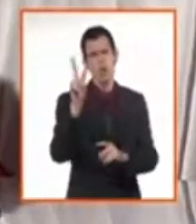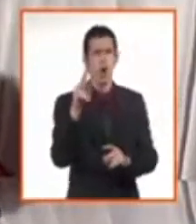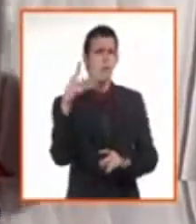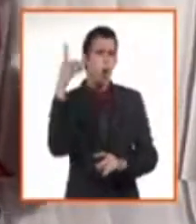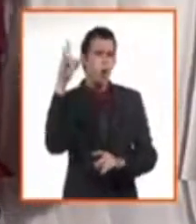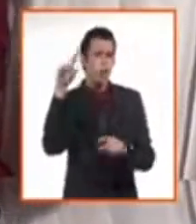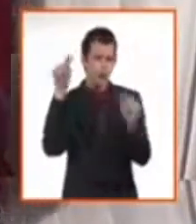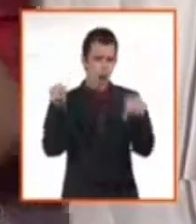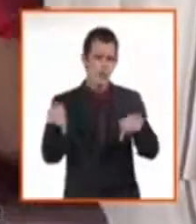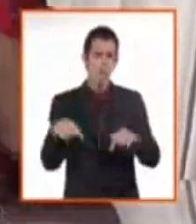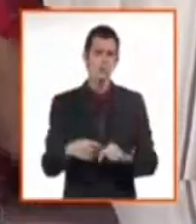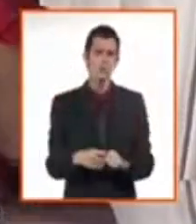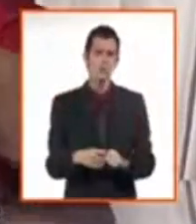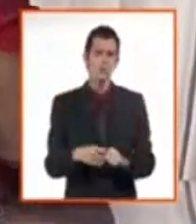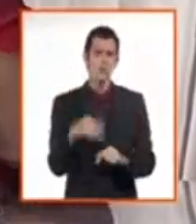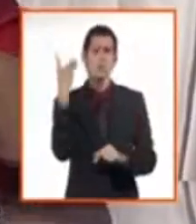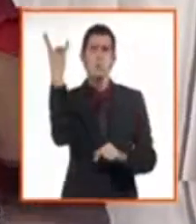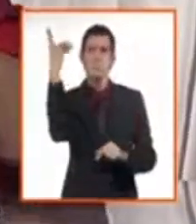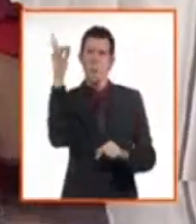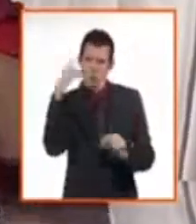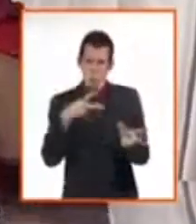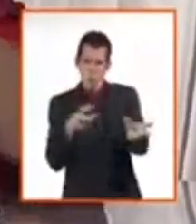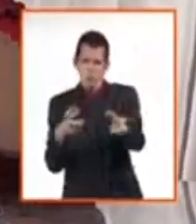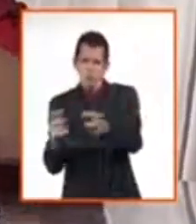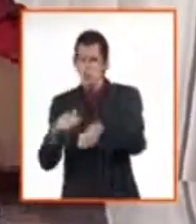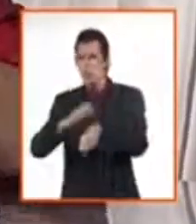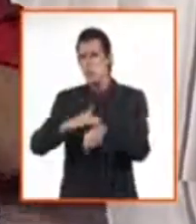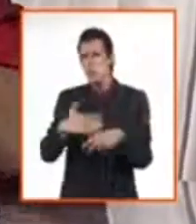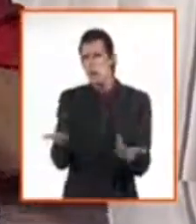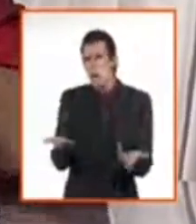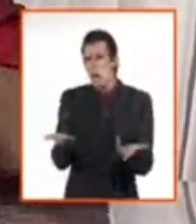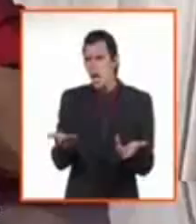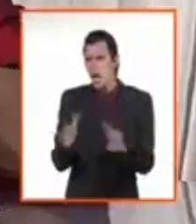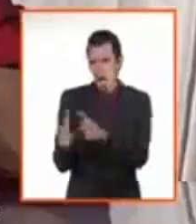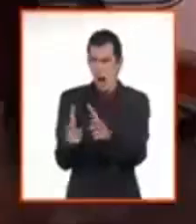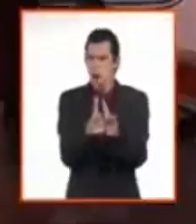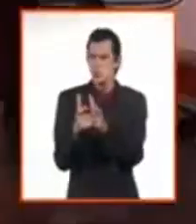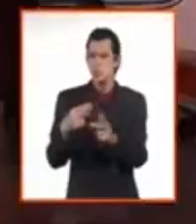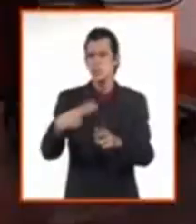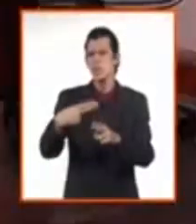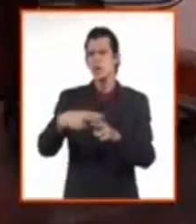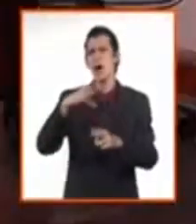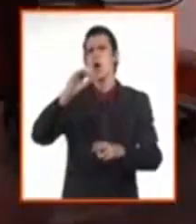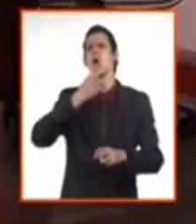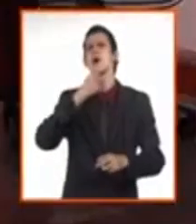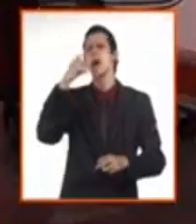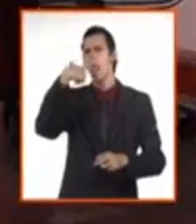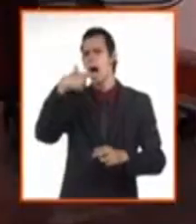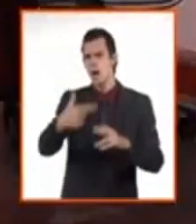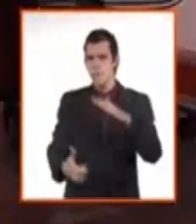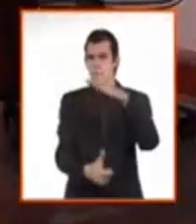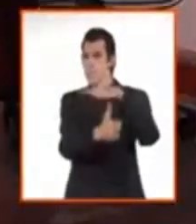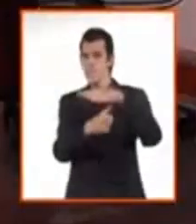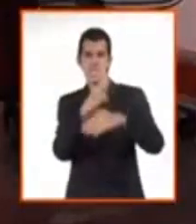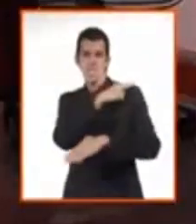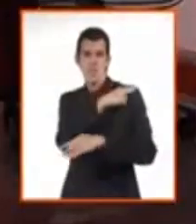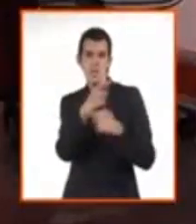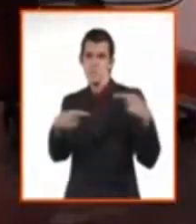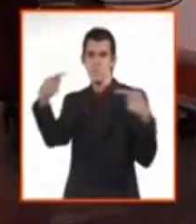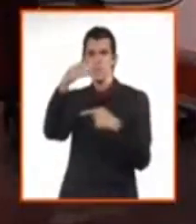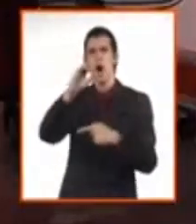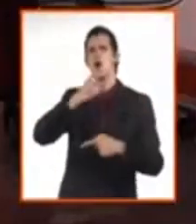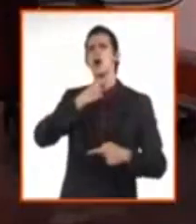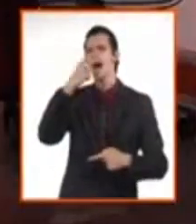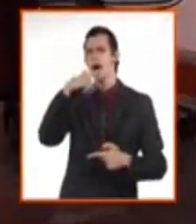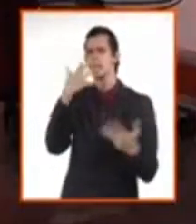asesinados por culpa de las declaraciones de la oea de hecho todavía el gobierno no ha podido nombrar el embajador oficial